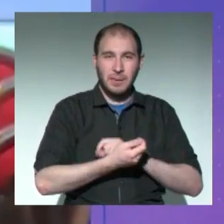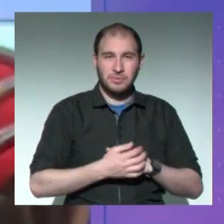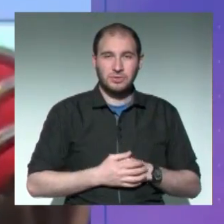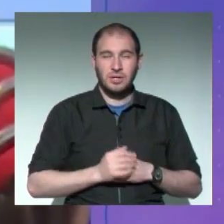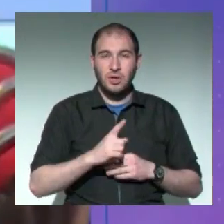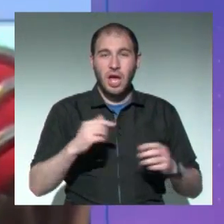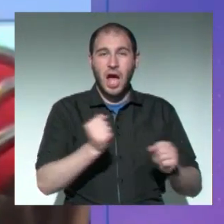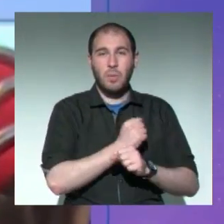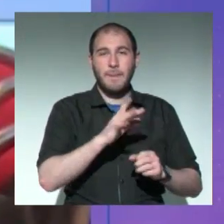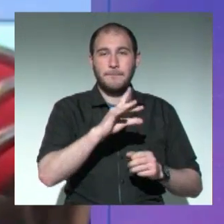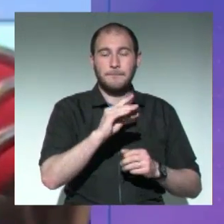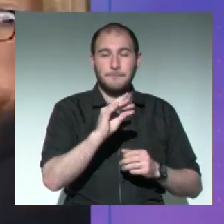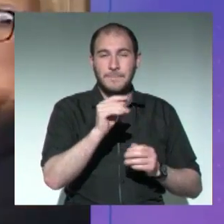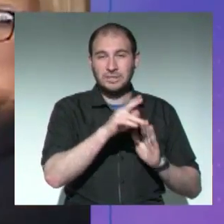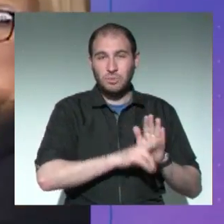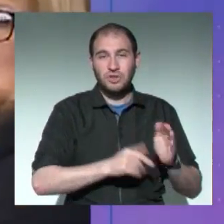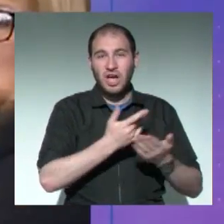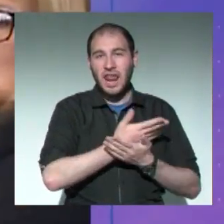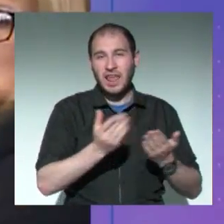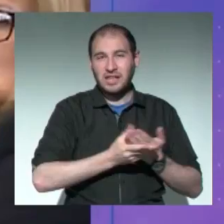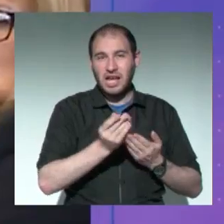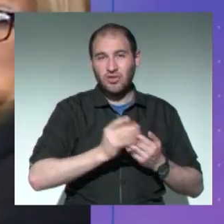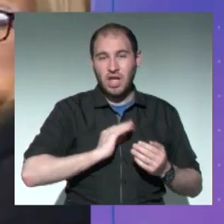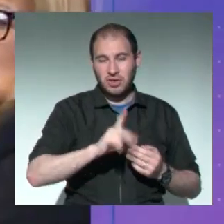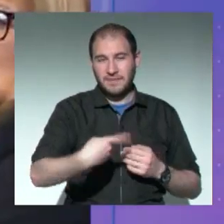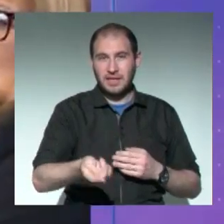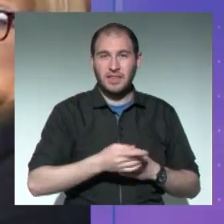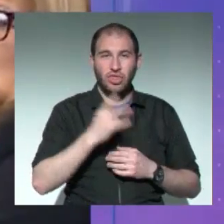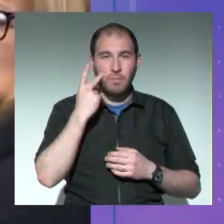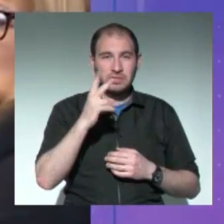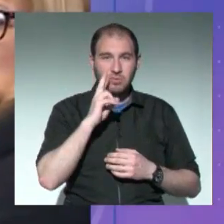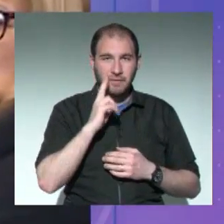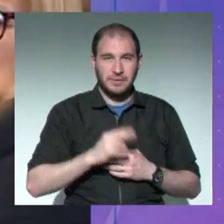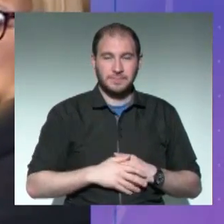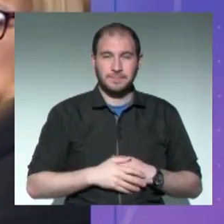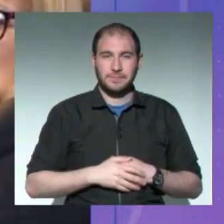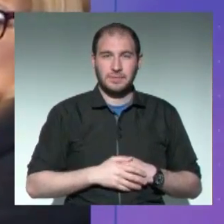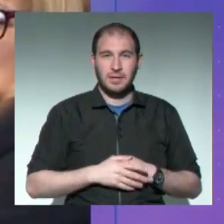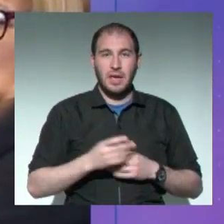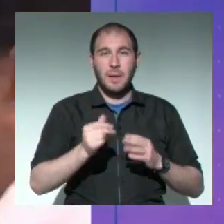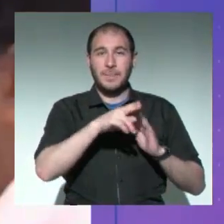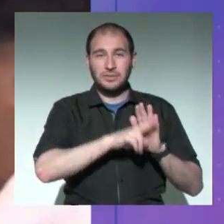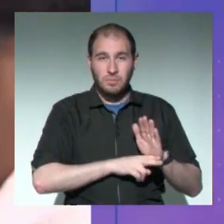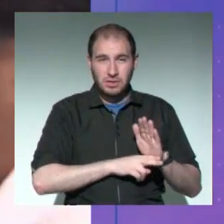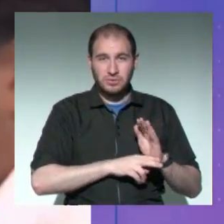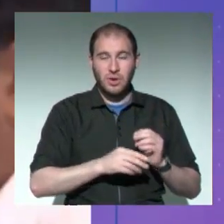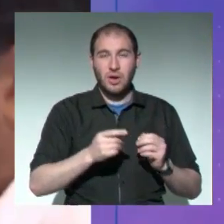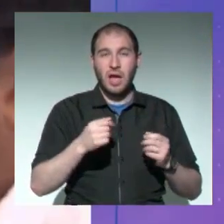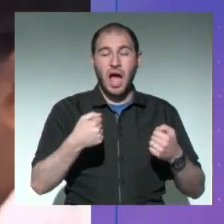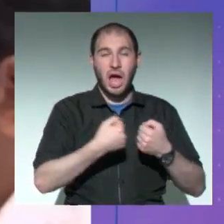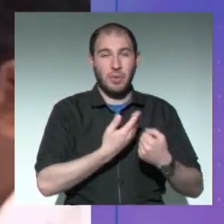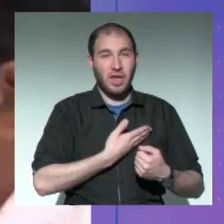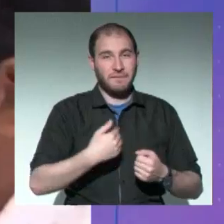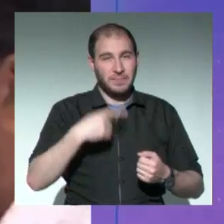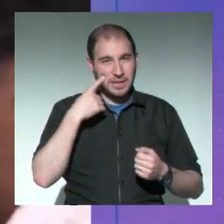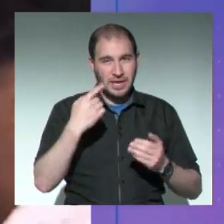buscará aprobar el presupuesto general de gastos para el año próximo, para el año 2019. Claro, un presupuesto asignado por el acuerdo con el